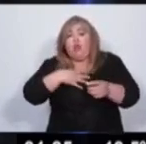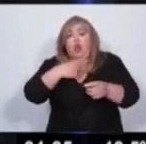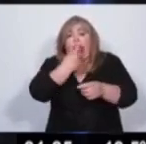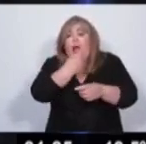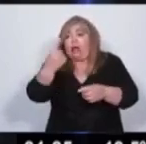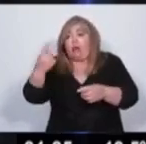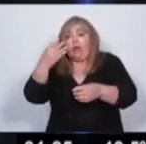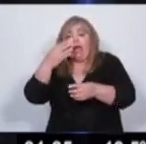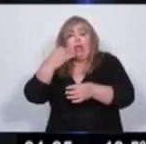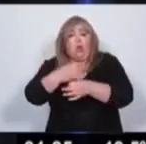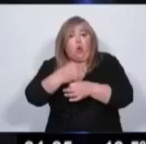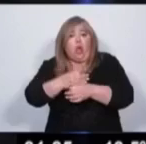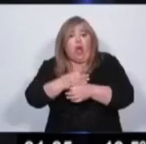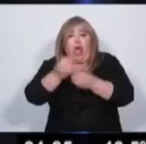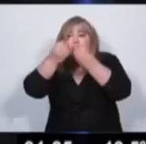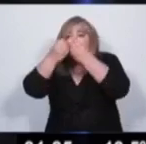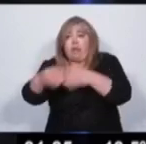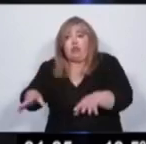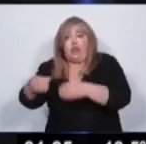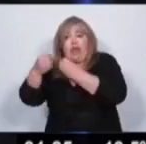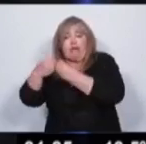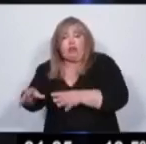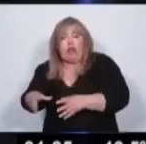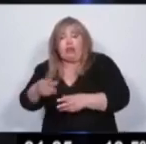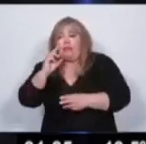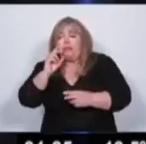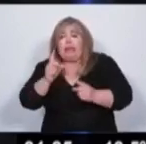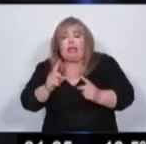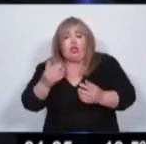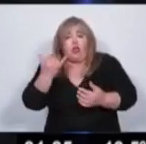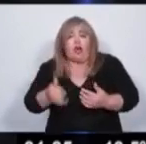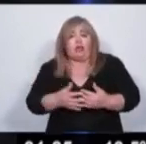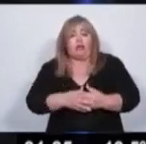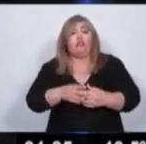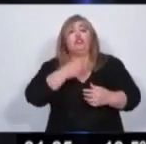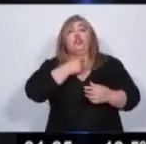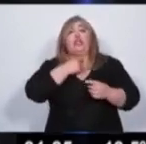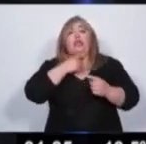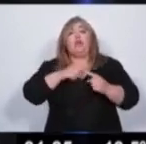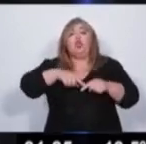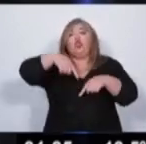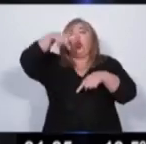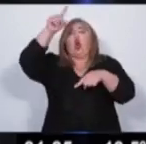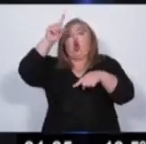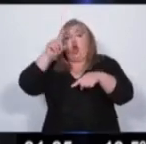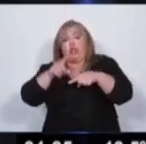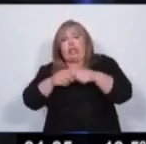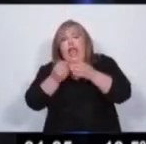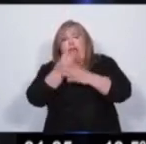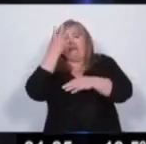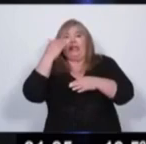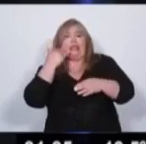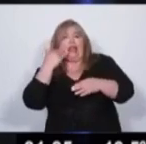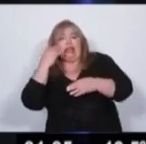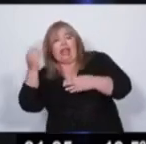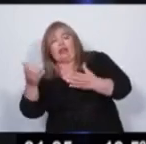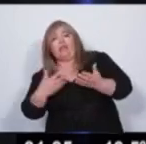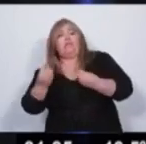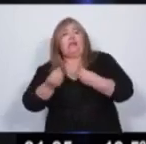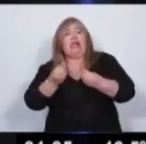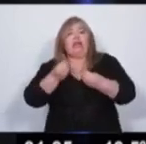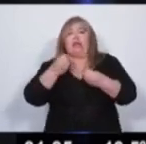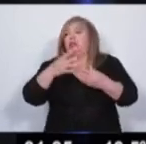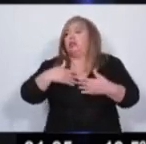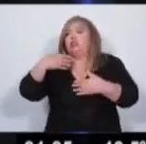nosotros vamos a apuntarle directamente a que cada escuela tenga la jornada extendida Para qué para que los chicos estén en la escuela y no estén en la calle